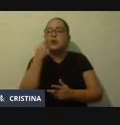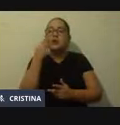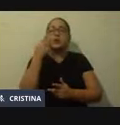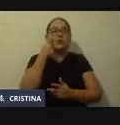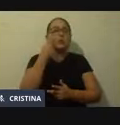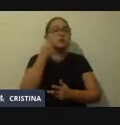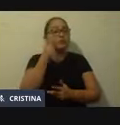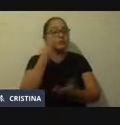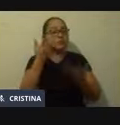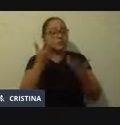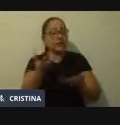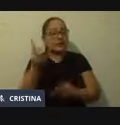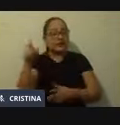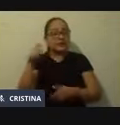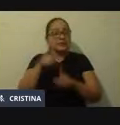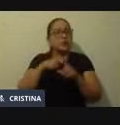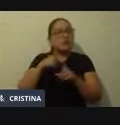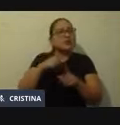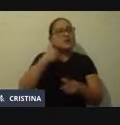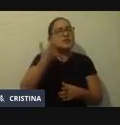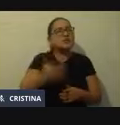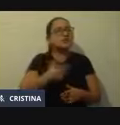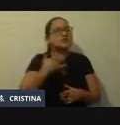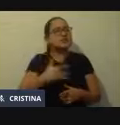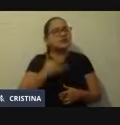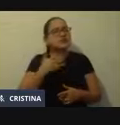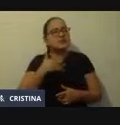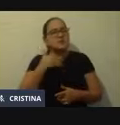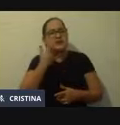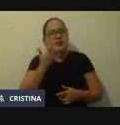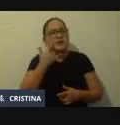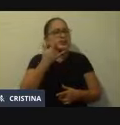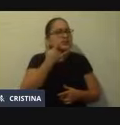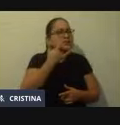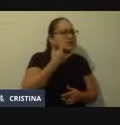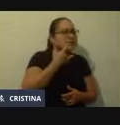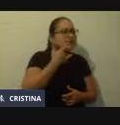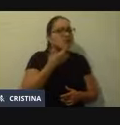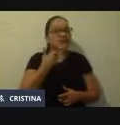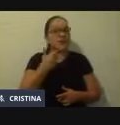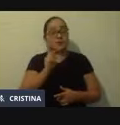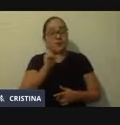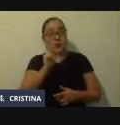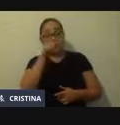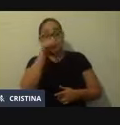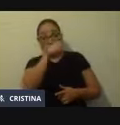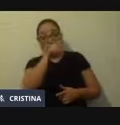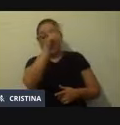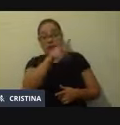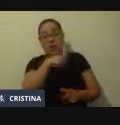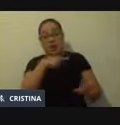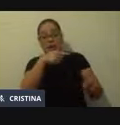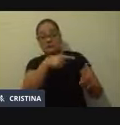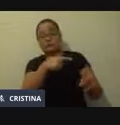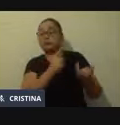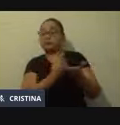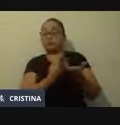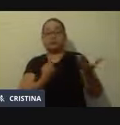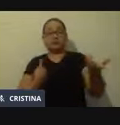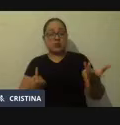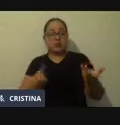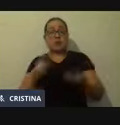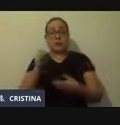como curiosidad inocente, desafortunadamente hoy se usa para excluir y para segregar. Entonces hay dos situaciones